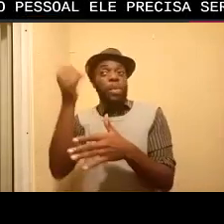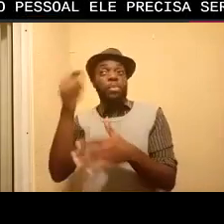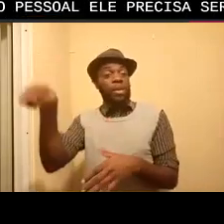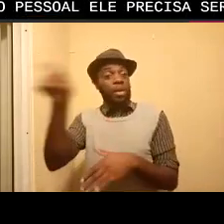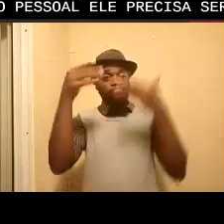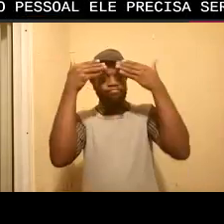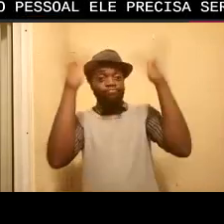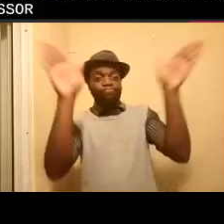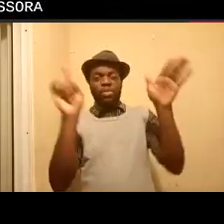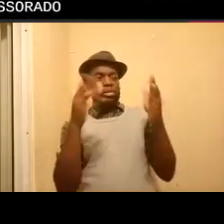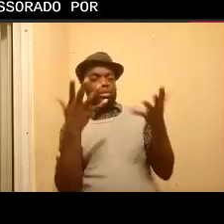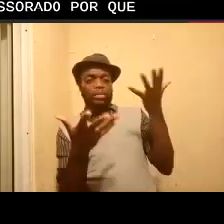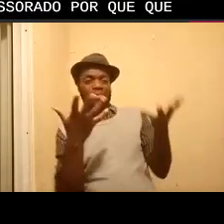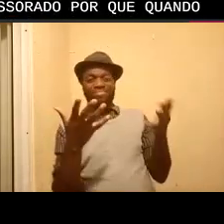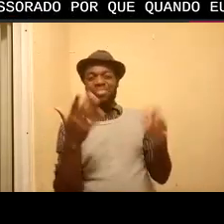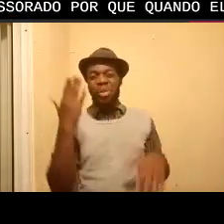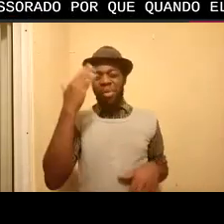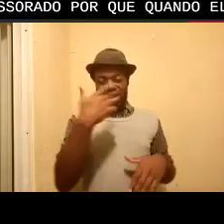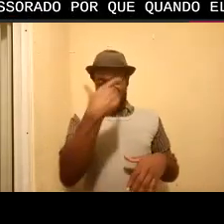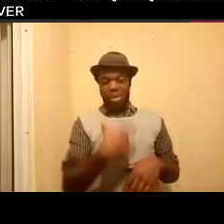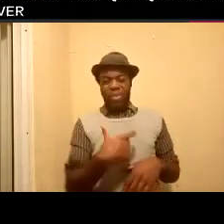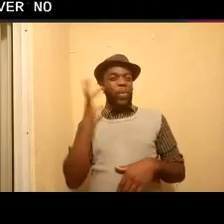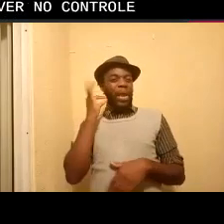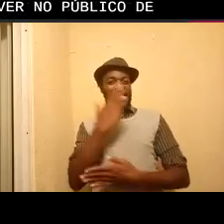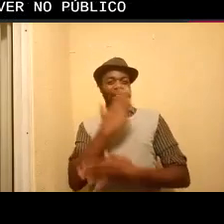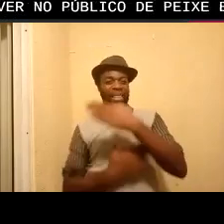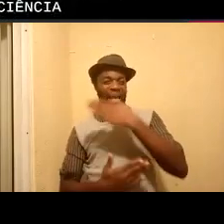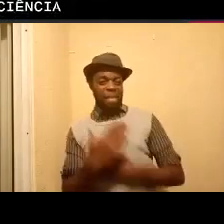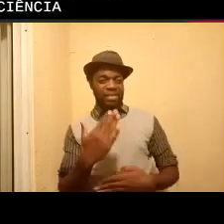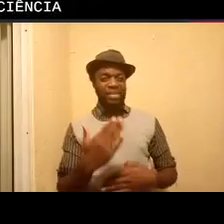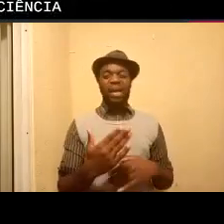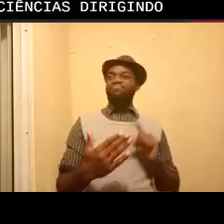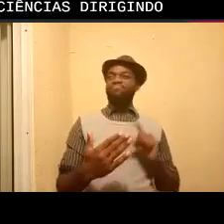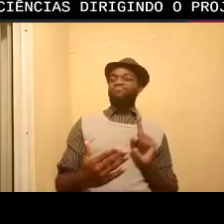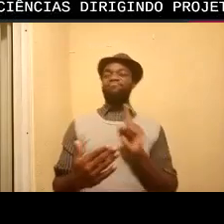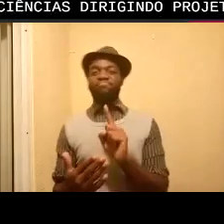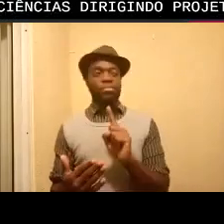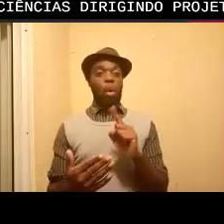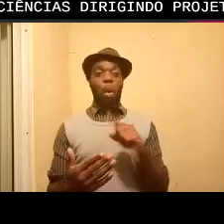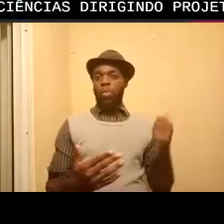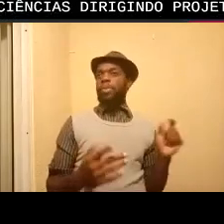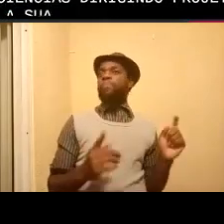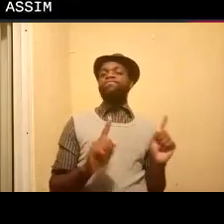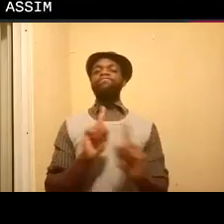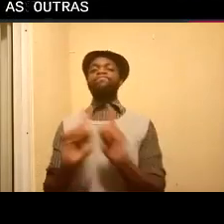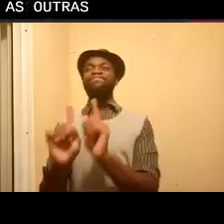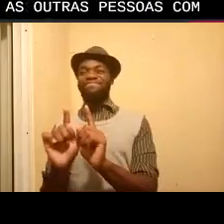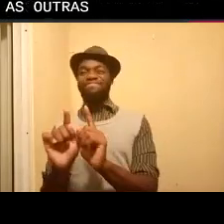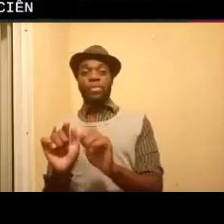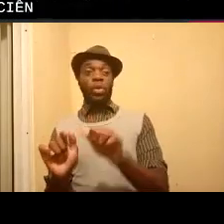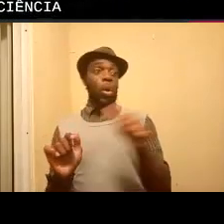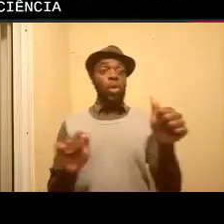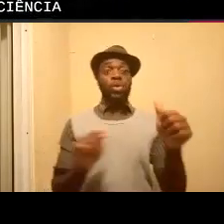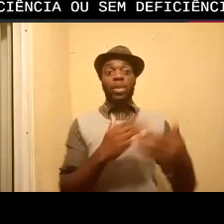cuando ven, por ejemplo, a mujeres con discapacidad que también están dirigiendo proyectos, como las otras mujeres sin discapacidad, como que todavía no asimilan